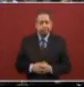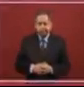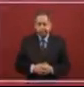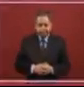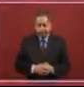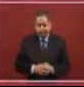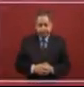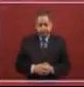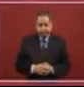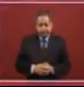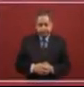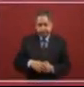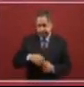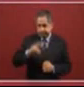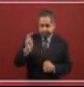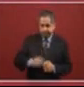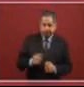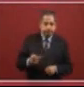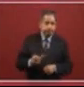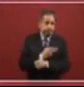cuando en realidad